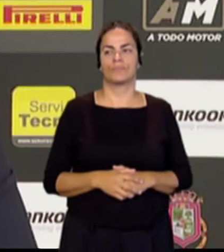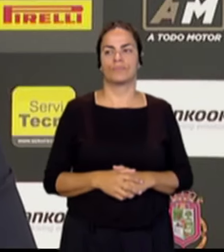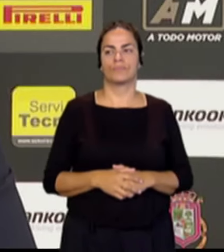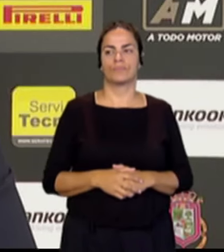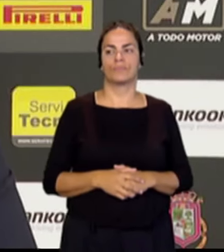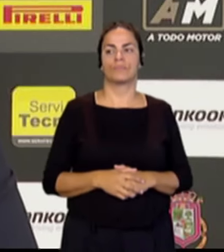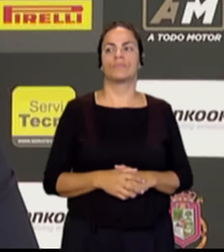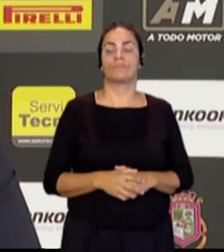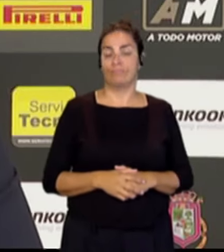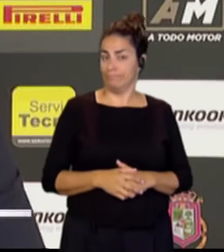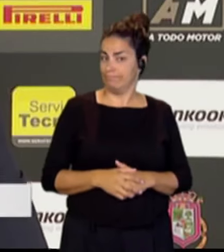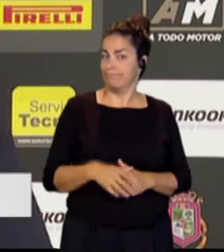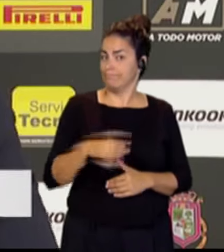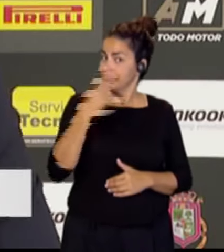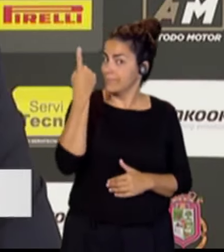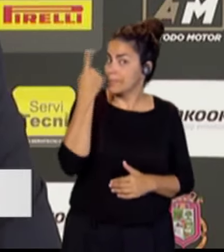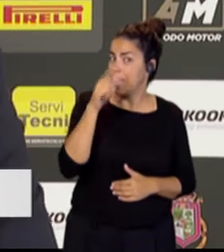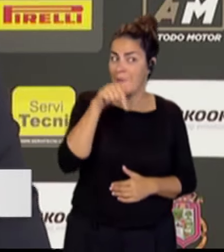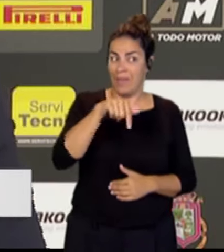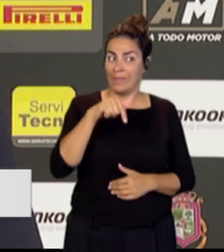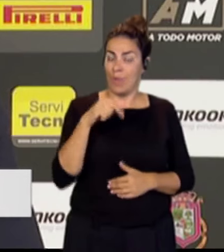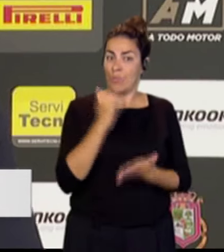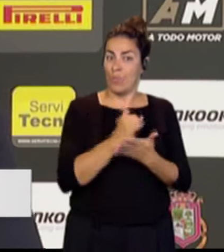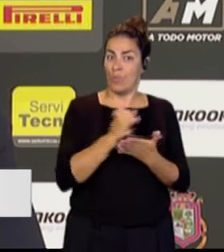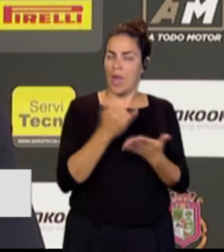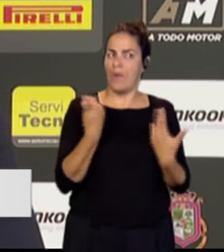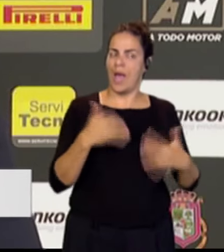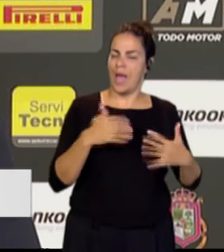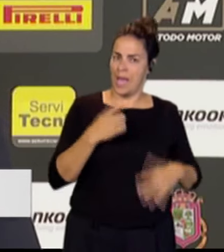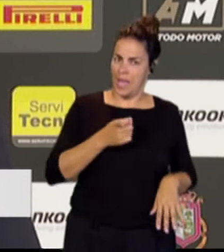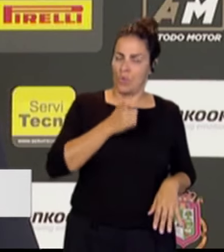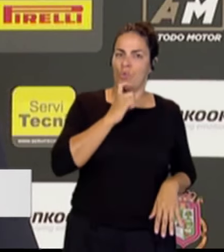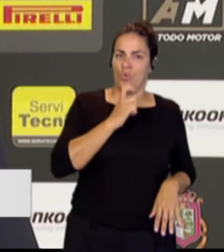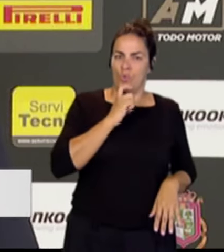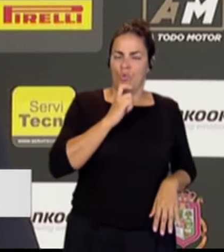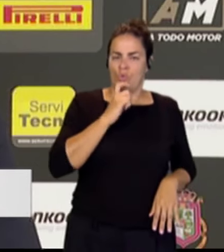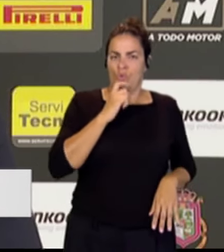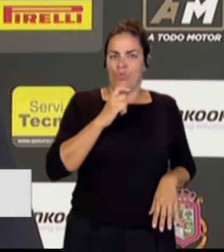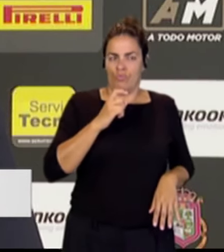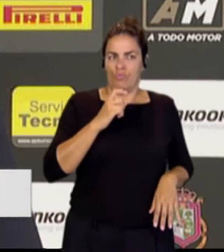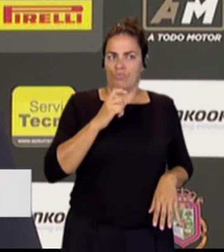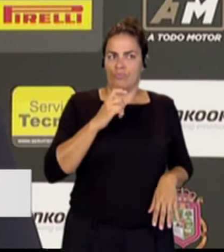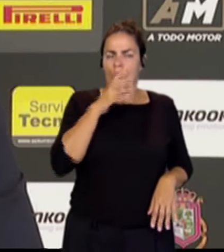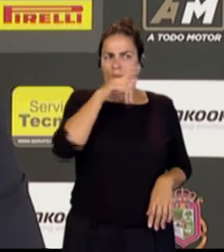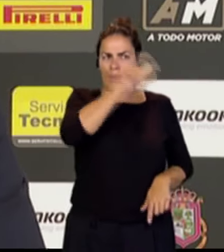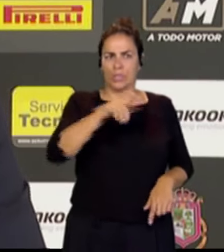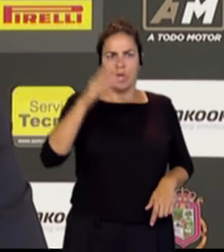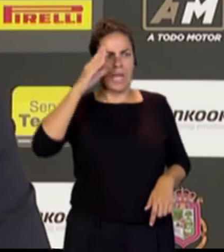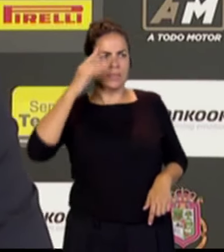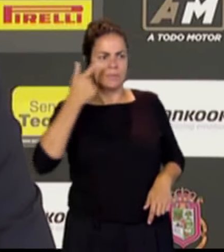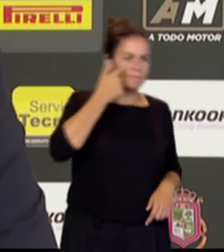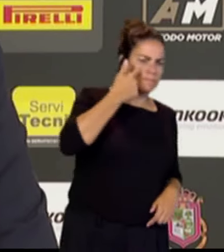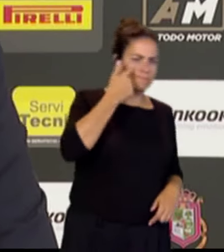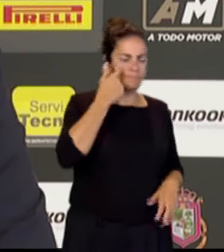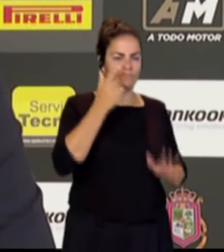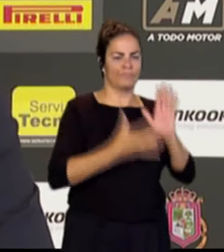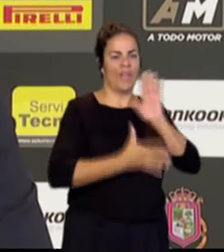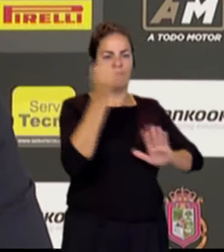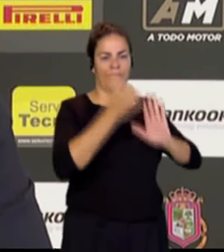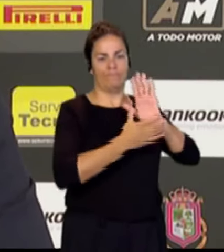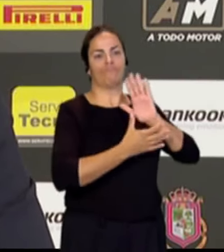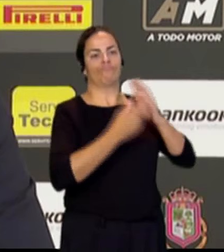que sean conscientes de que nos jugamos mucho en esta prueba nos jugamos todo van a ver Muchos observadores de fía y es imprescindible su colaboración para